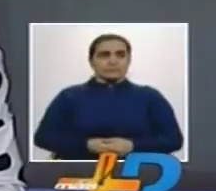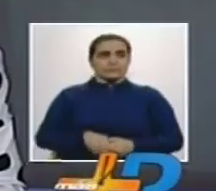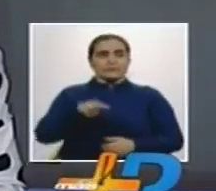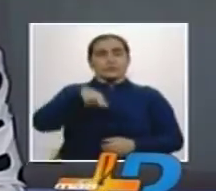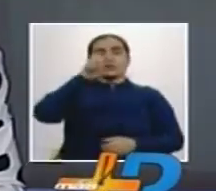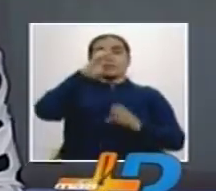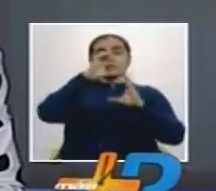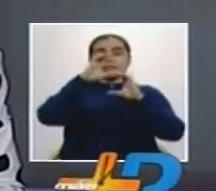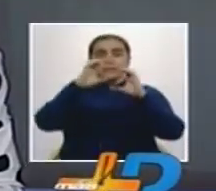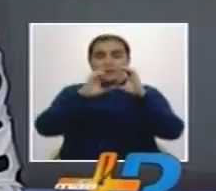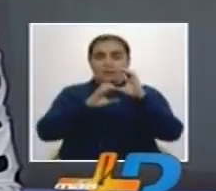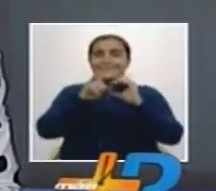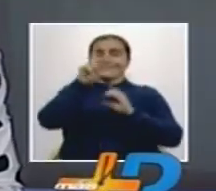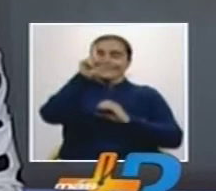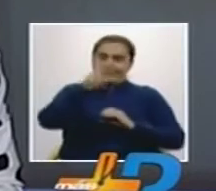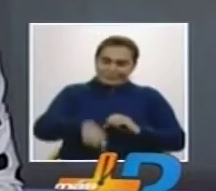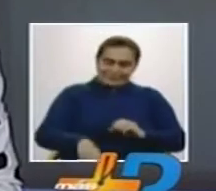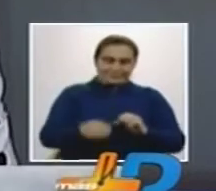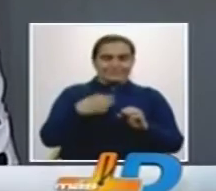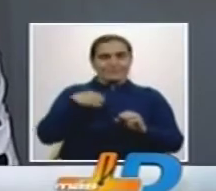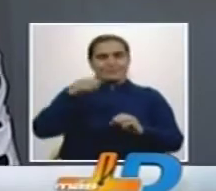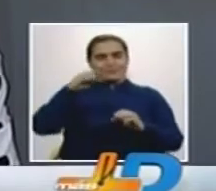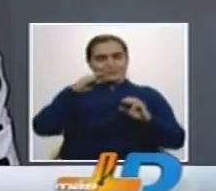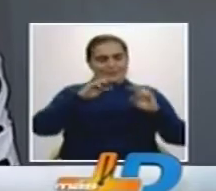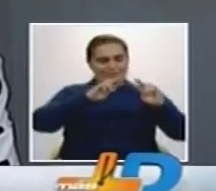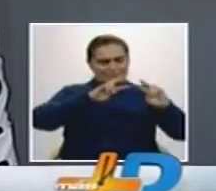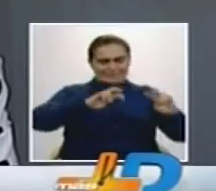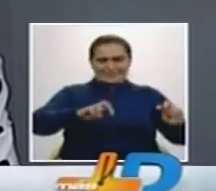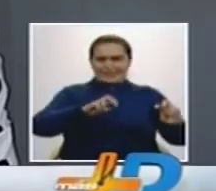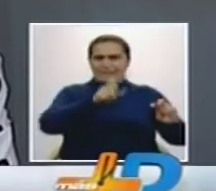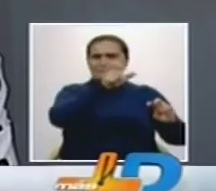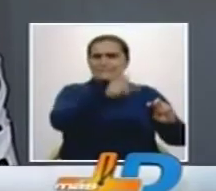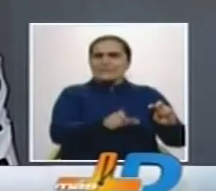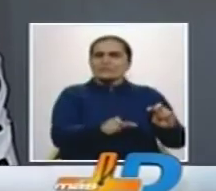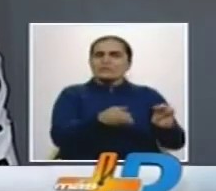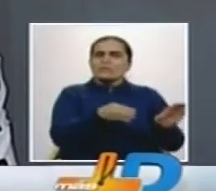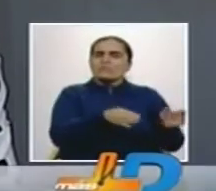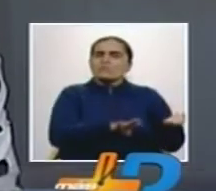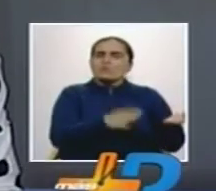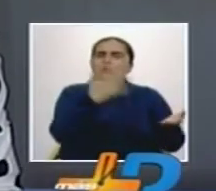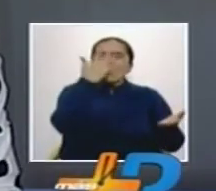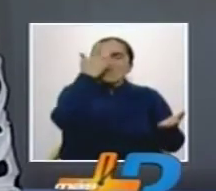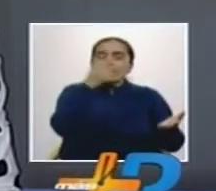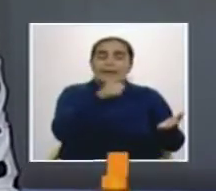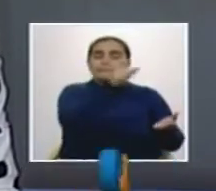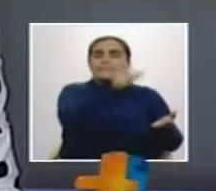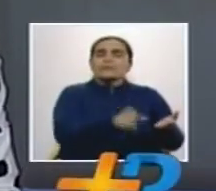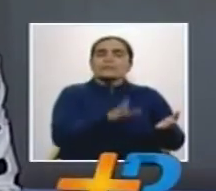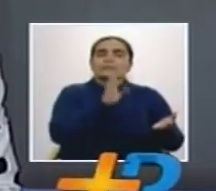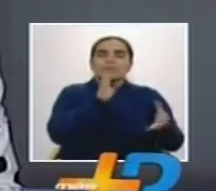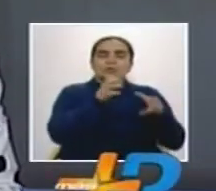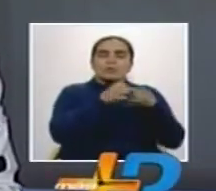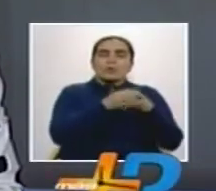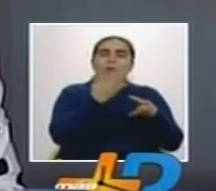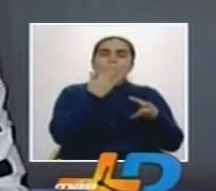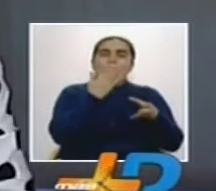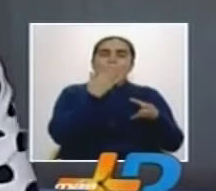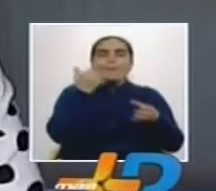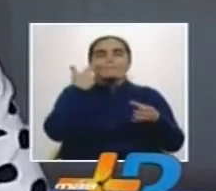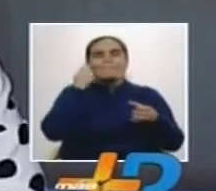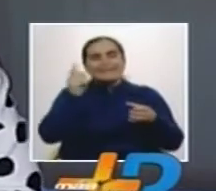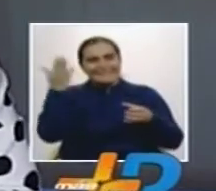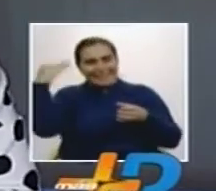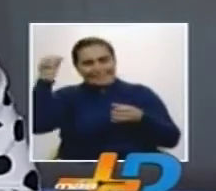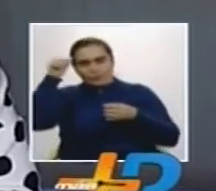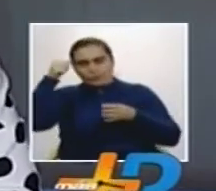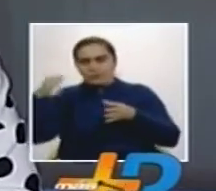del Cauca, las autoridades investigan la confusa muerte de un comunero indígena en medio de enfrentamientos entre integrantes de la comunidad Nasa y la fuerza pública.